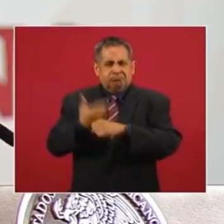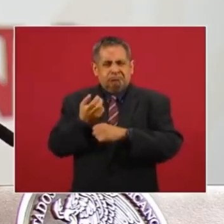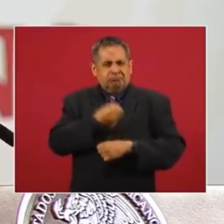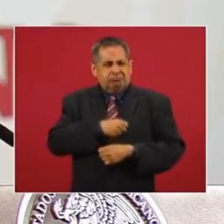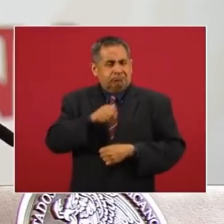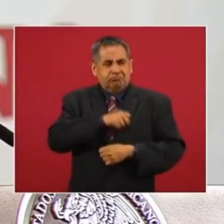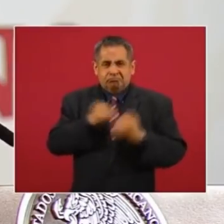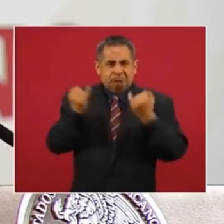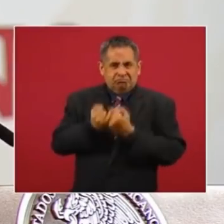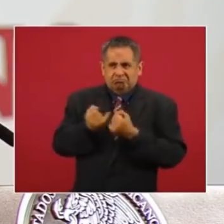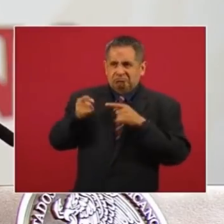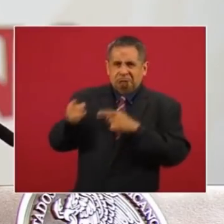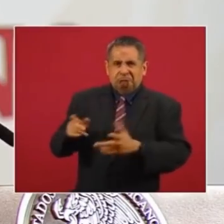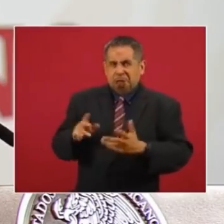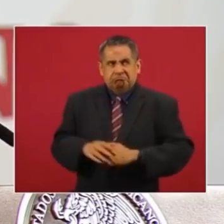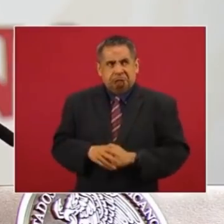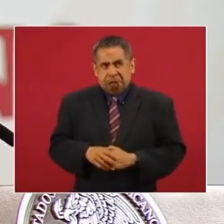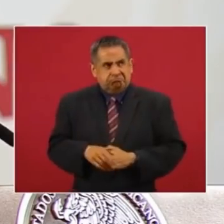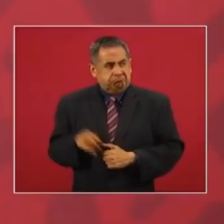así,